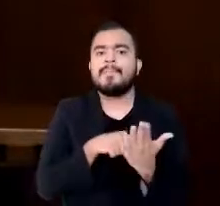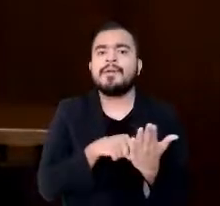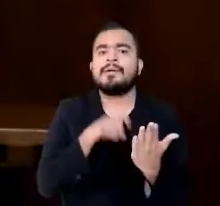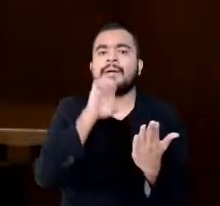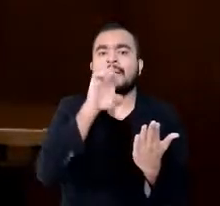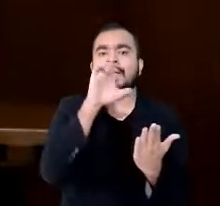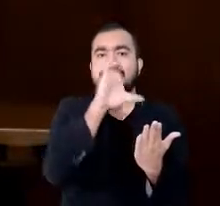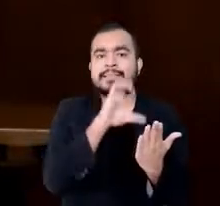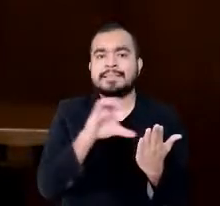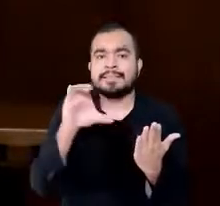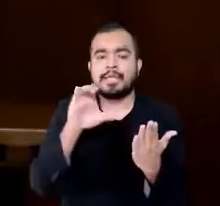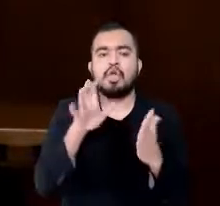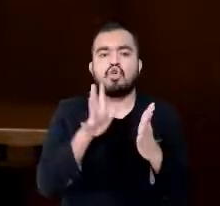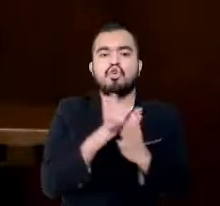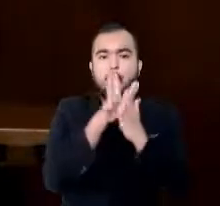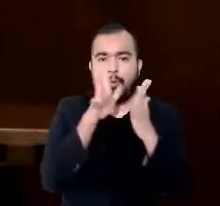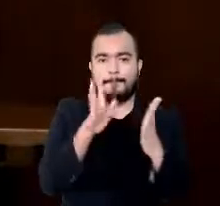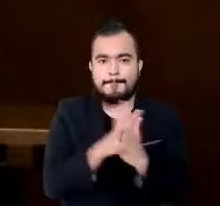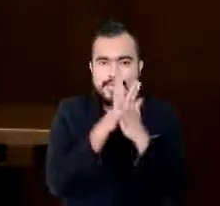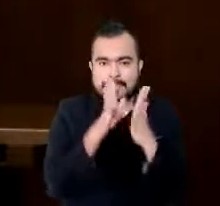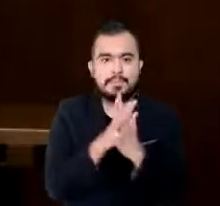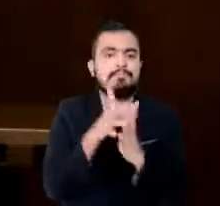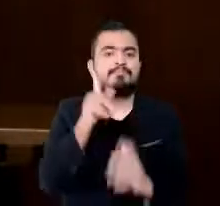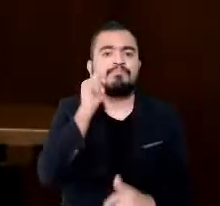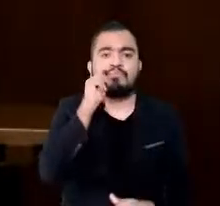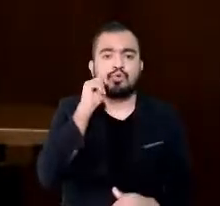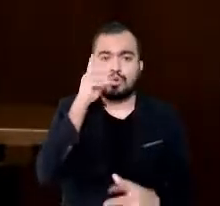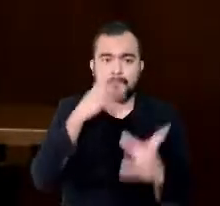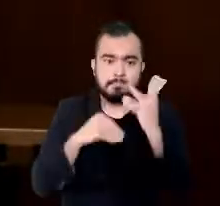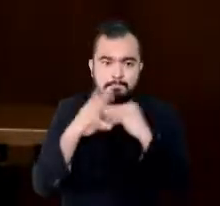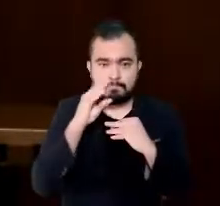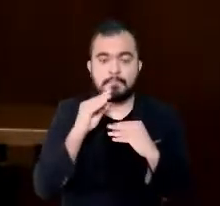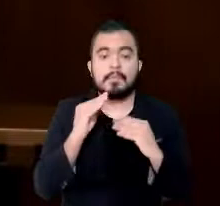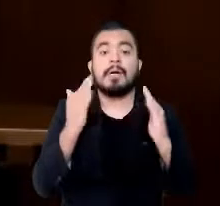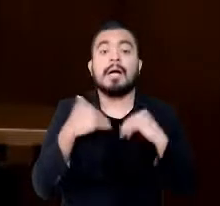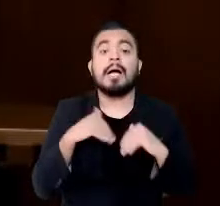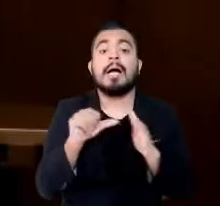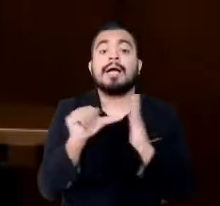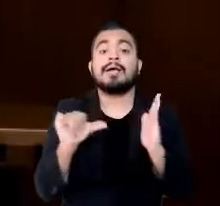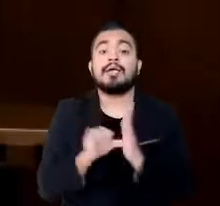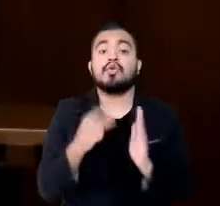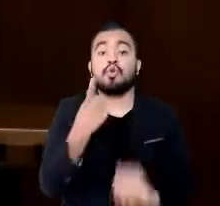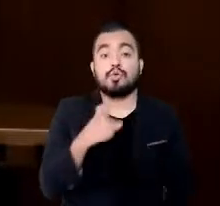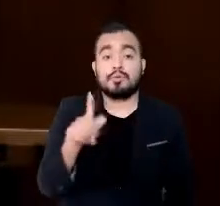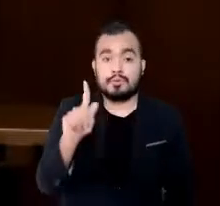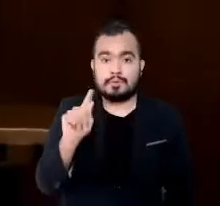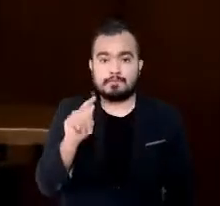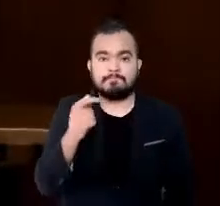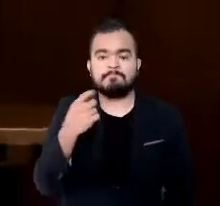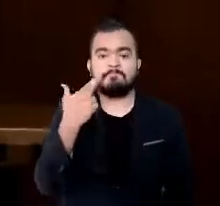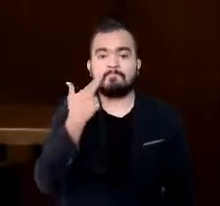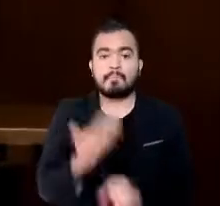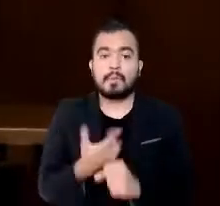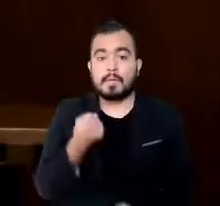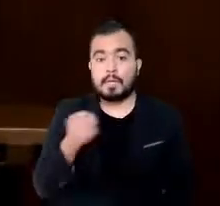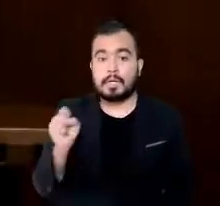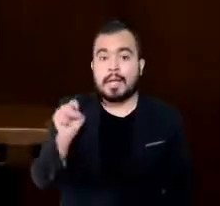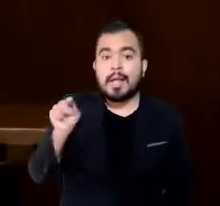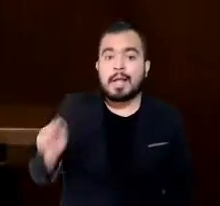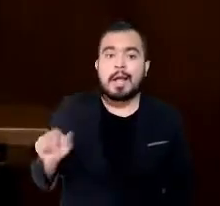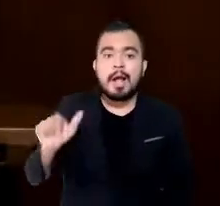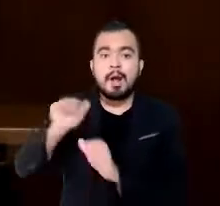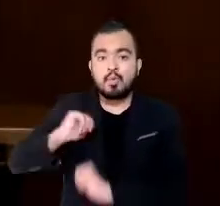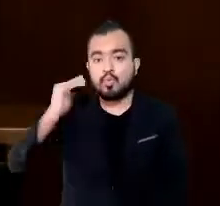competencia sin importar lo que hayan adquirido. Artículo 170. Compete en forma exclusiva a la